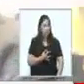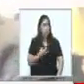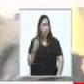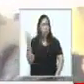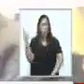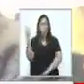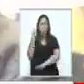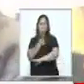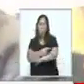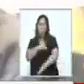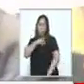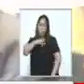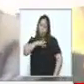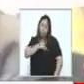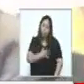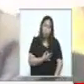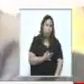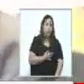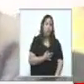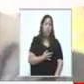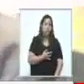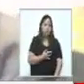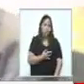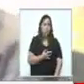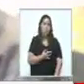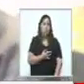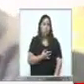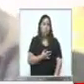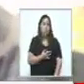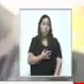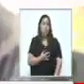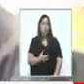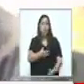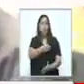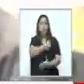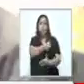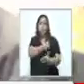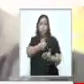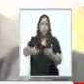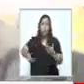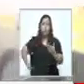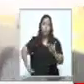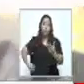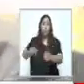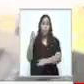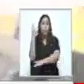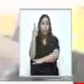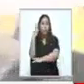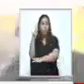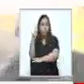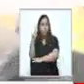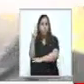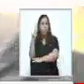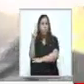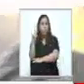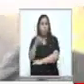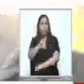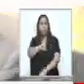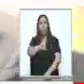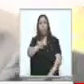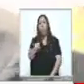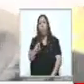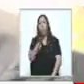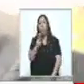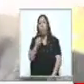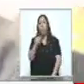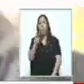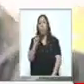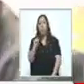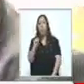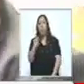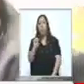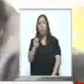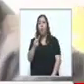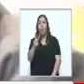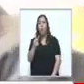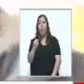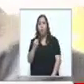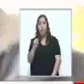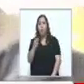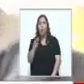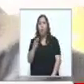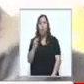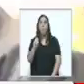el golpe de Estado contra el presidente de Bolivia, Juan Evo Morales Ayma, el